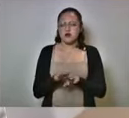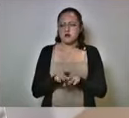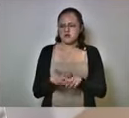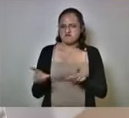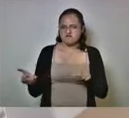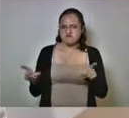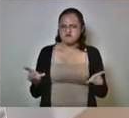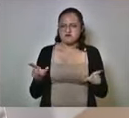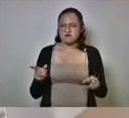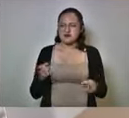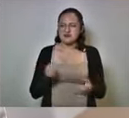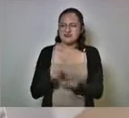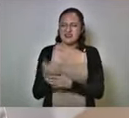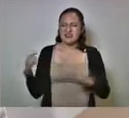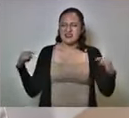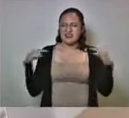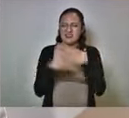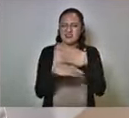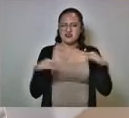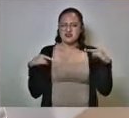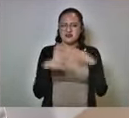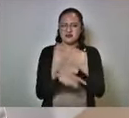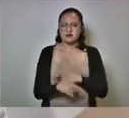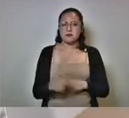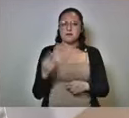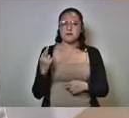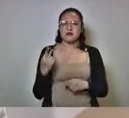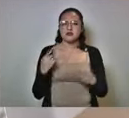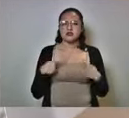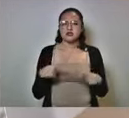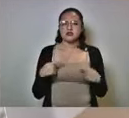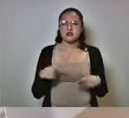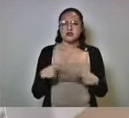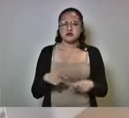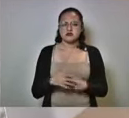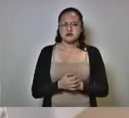salidas a la autopista. 25 personas.